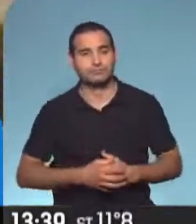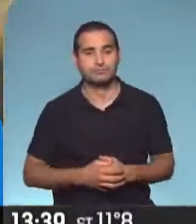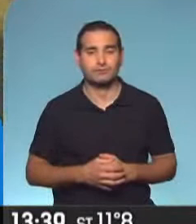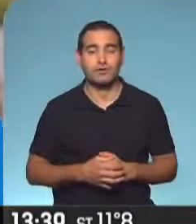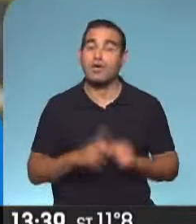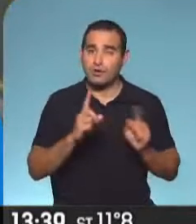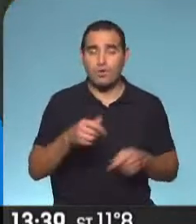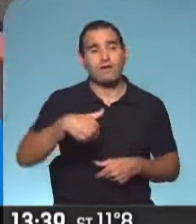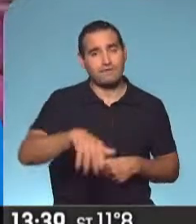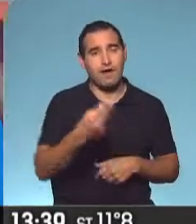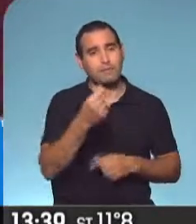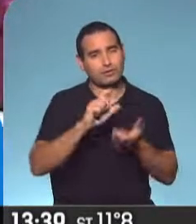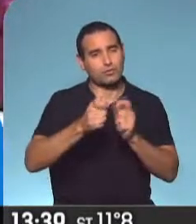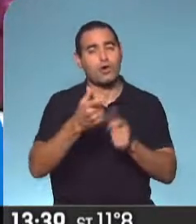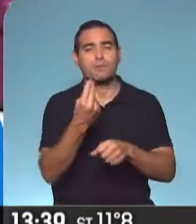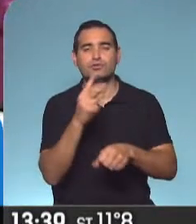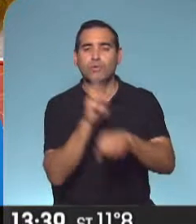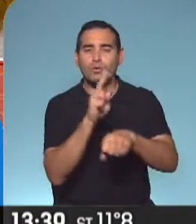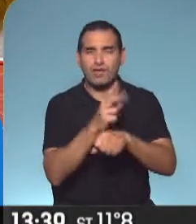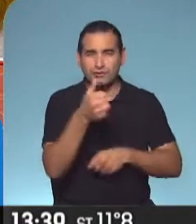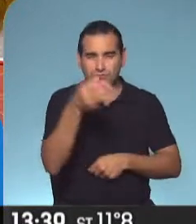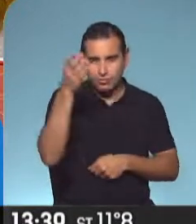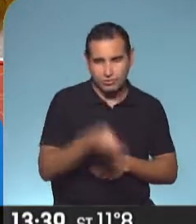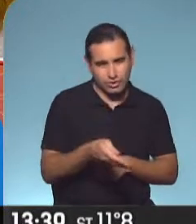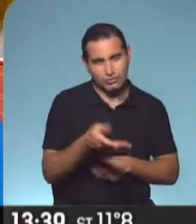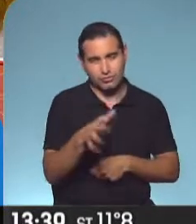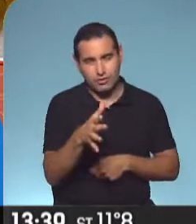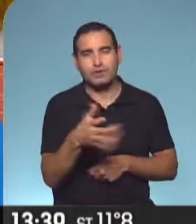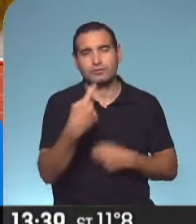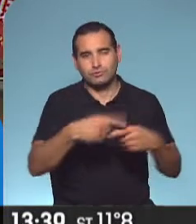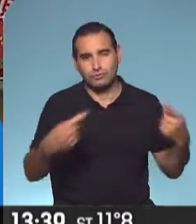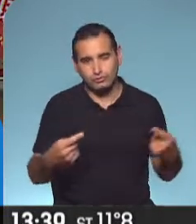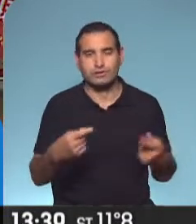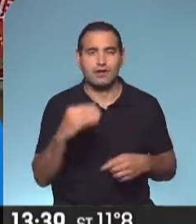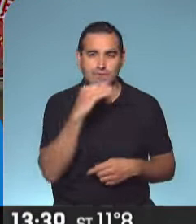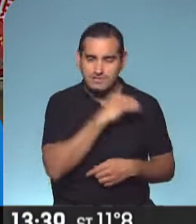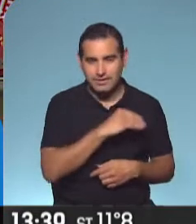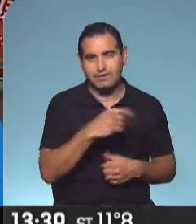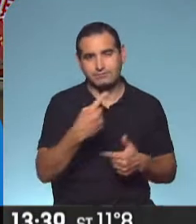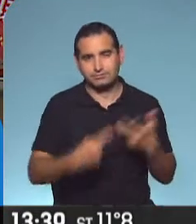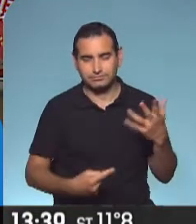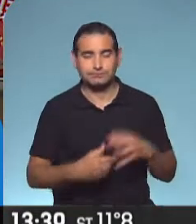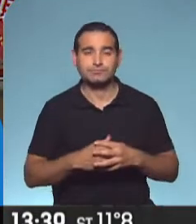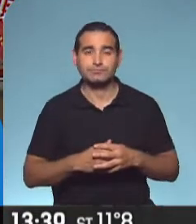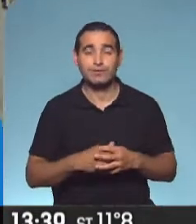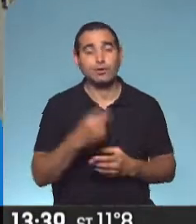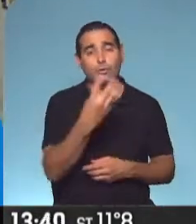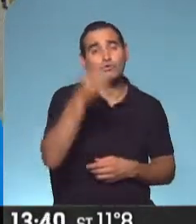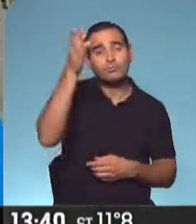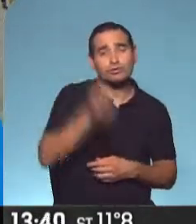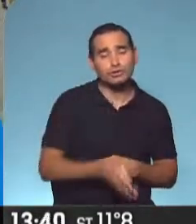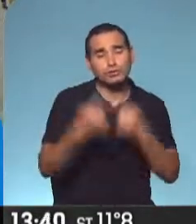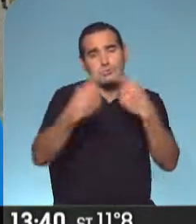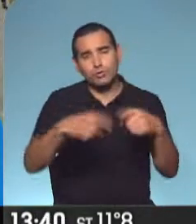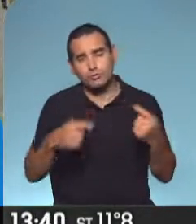Asimismo, habrá actualización para los precios cuidados del 6% promedio en artículos de almacén, panificados y perfumería, y 4% en